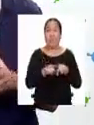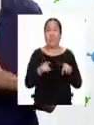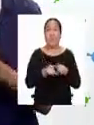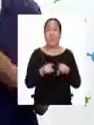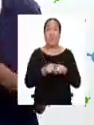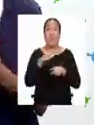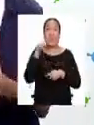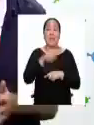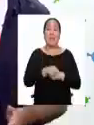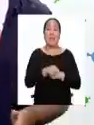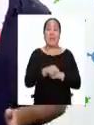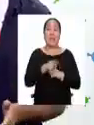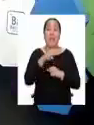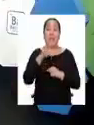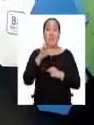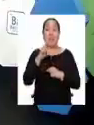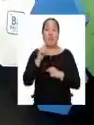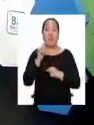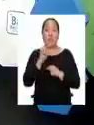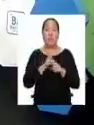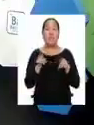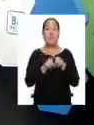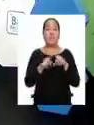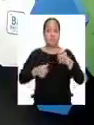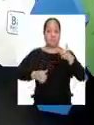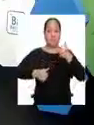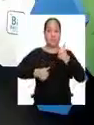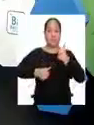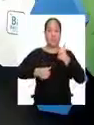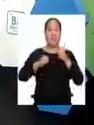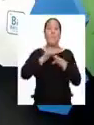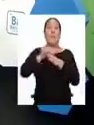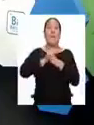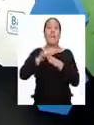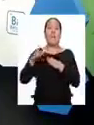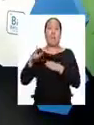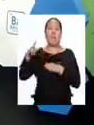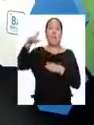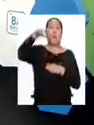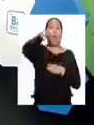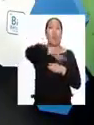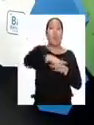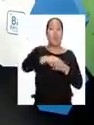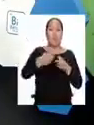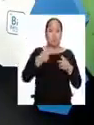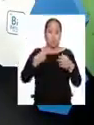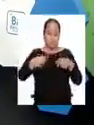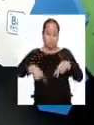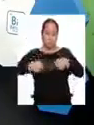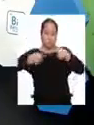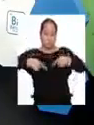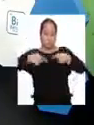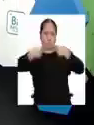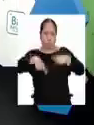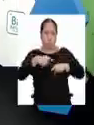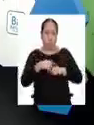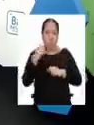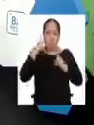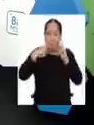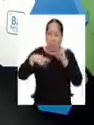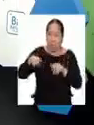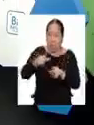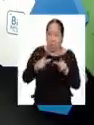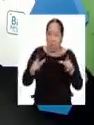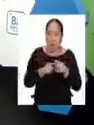utiliza en el ámbito militar, en simulaciones de vuelo, de combate, reconocimiento del terreno o de tripulación